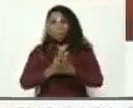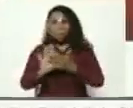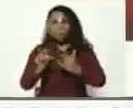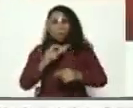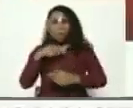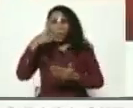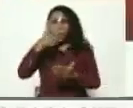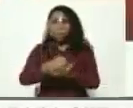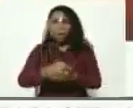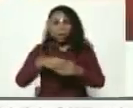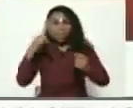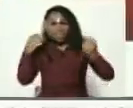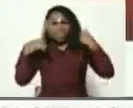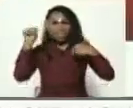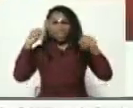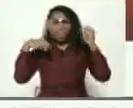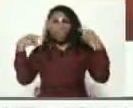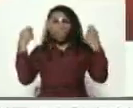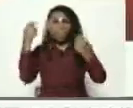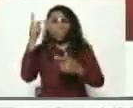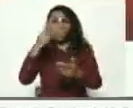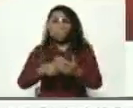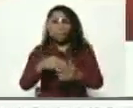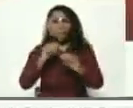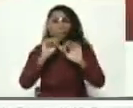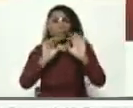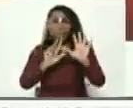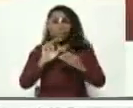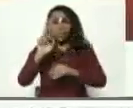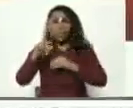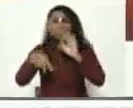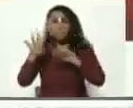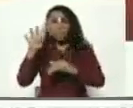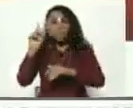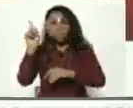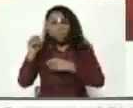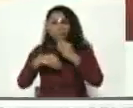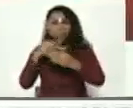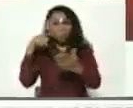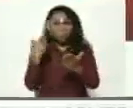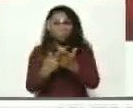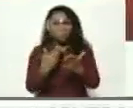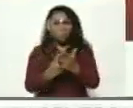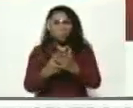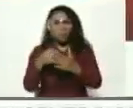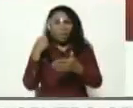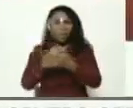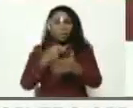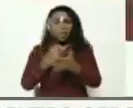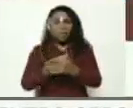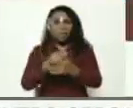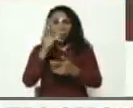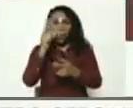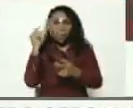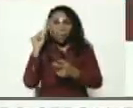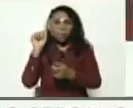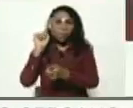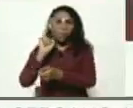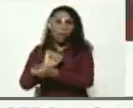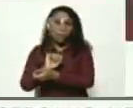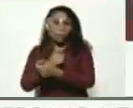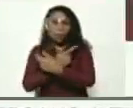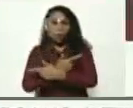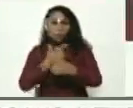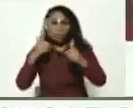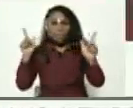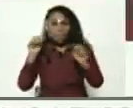rebelión popular de 1814 para corroborar la potencia de la lucha de los pardos y de los esclavos por la